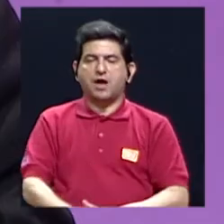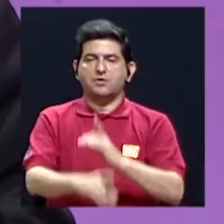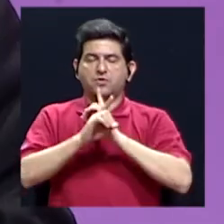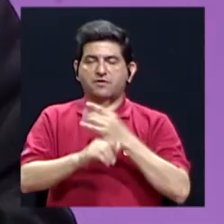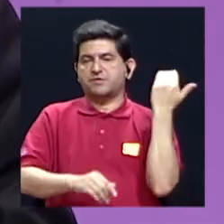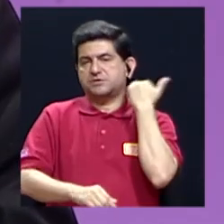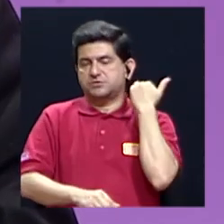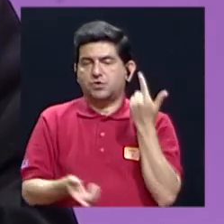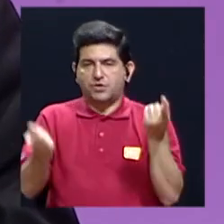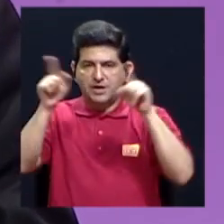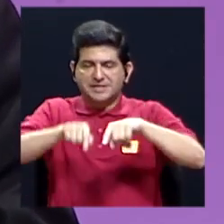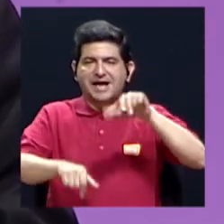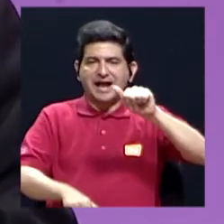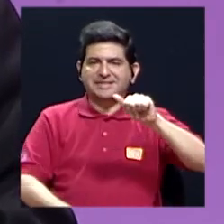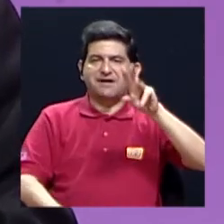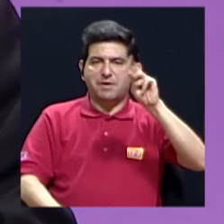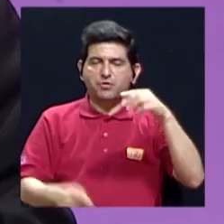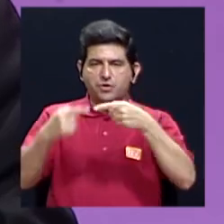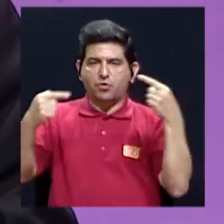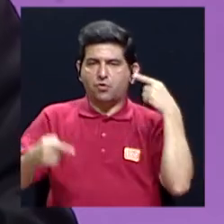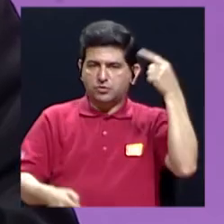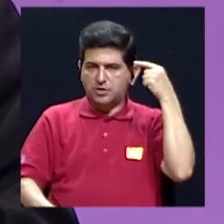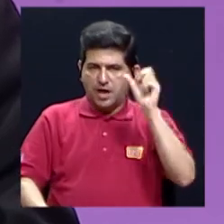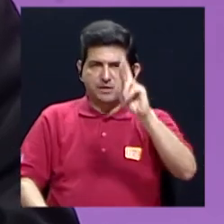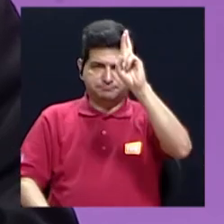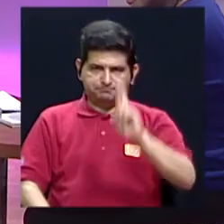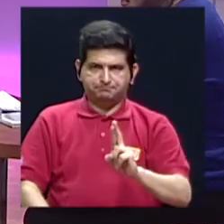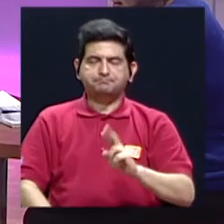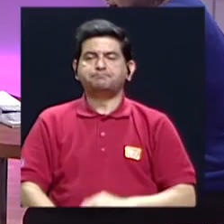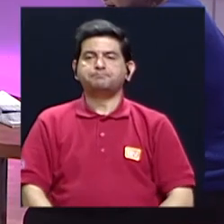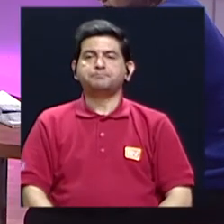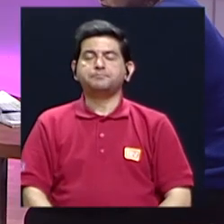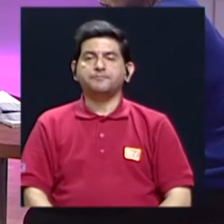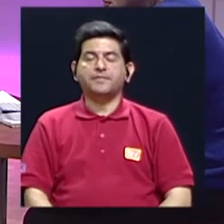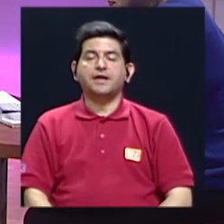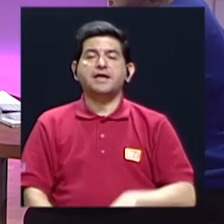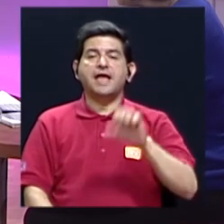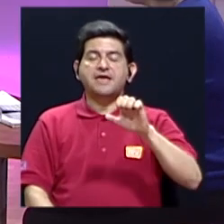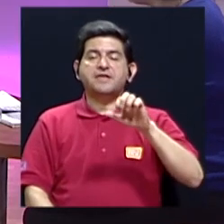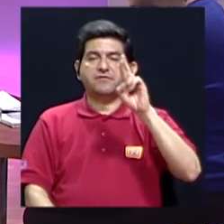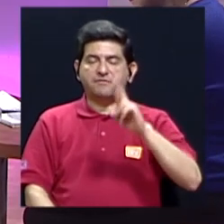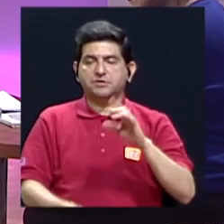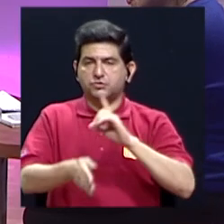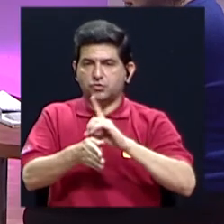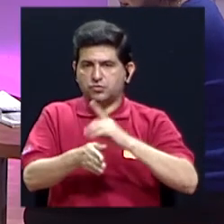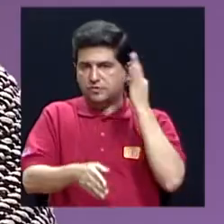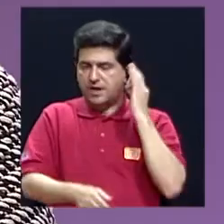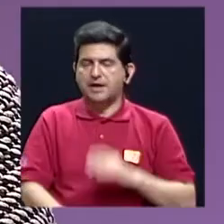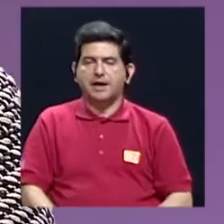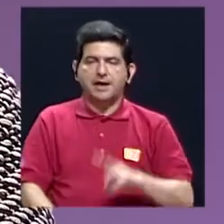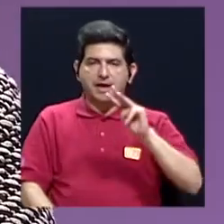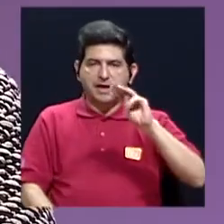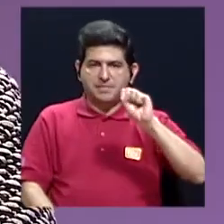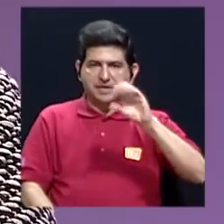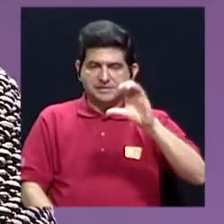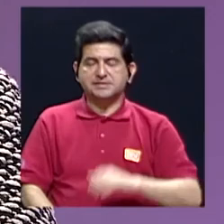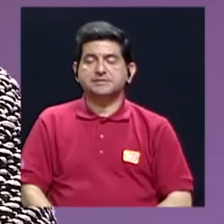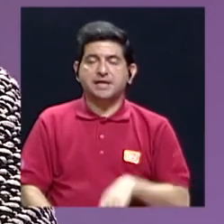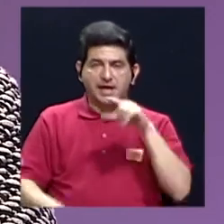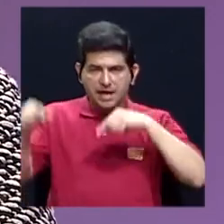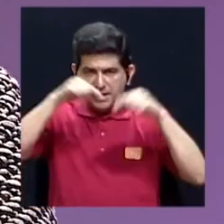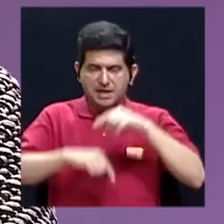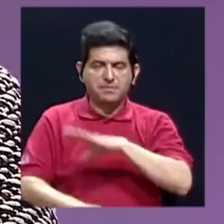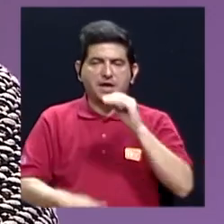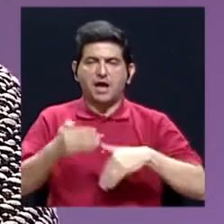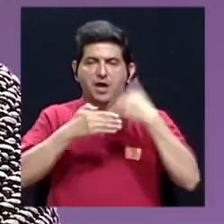las víctimas en el caso Artavia Murillo versus el Estado costarricense. Y Enriet Raventós es médica, máster en bioquímica, con postdoctorado en